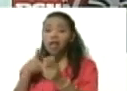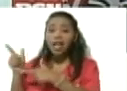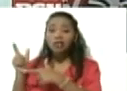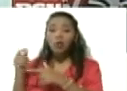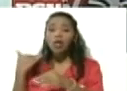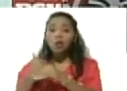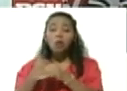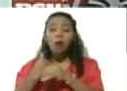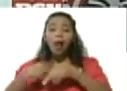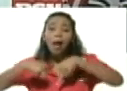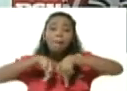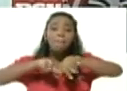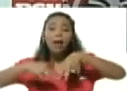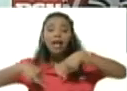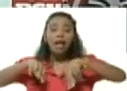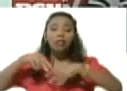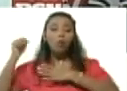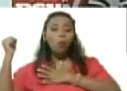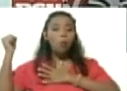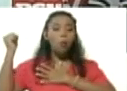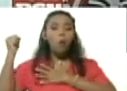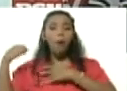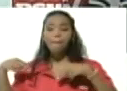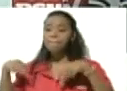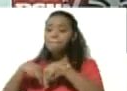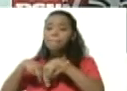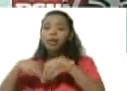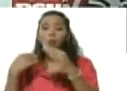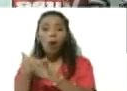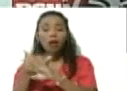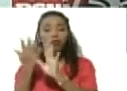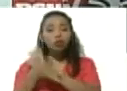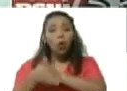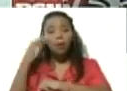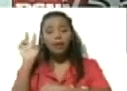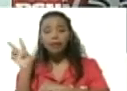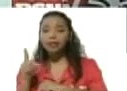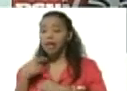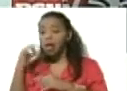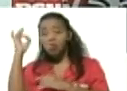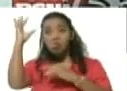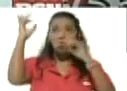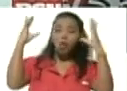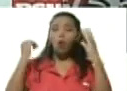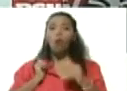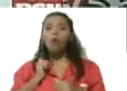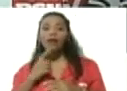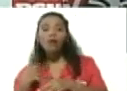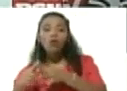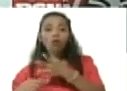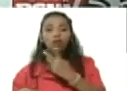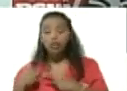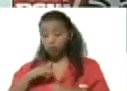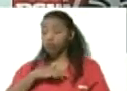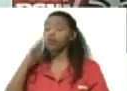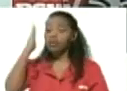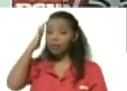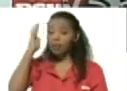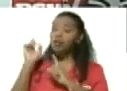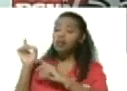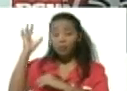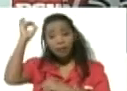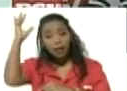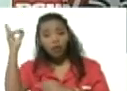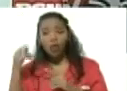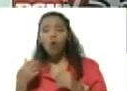ellos quieren imponer, le aplican sanciones y le inventan cualquier cosa. Nosotros sabemos de esos inventos. Aquí, ¿cuánto